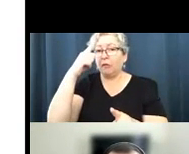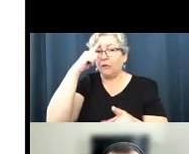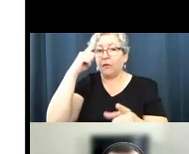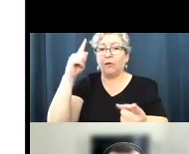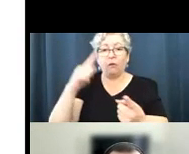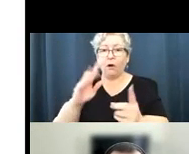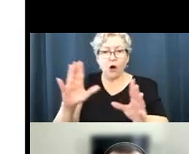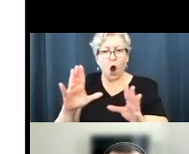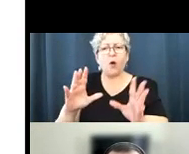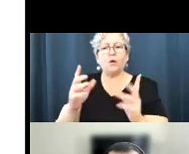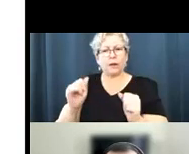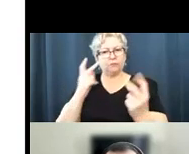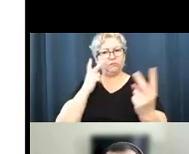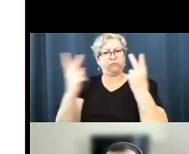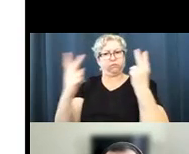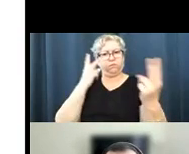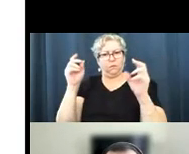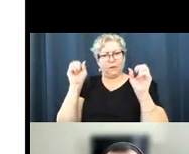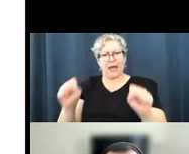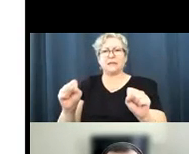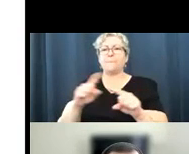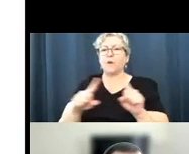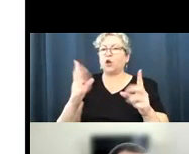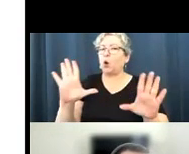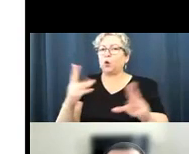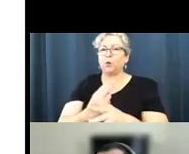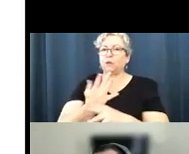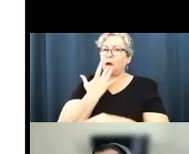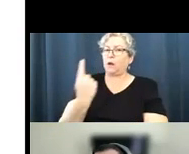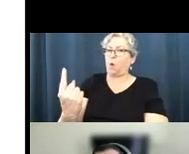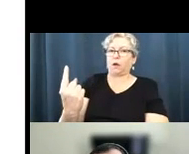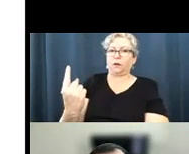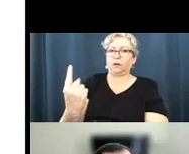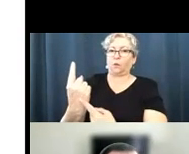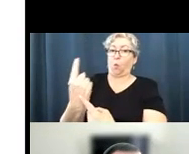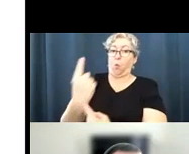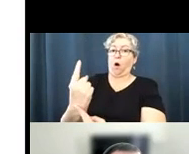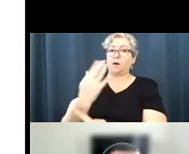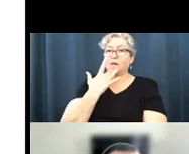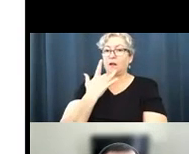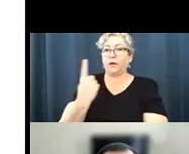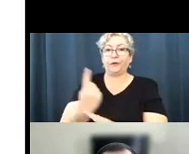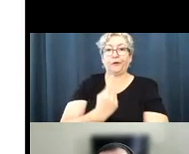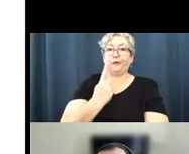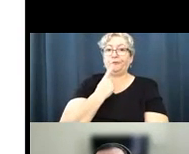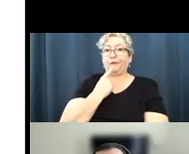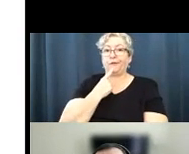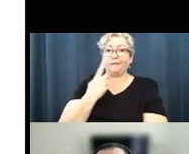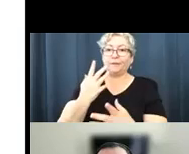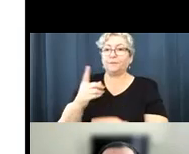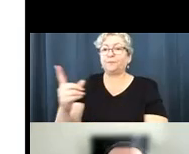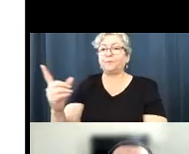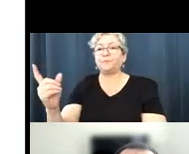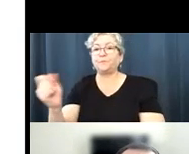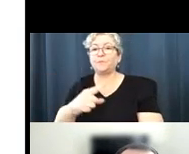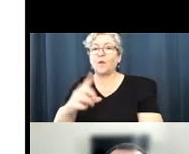pueden usar colores. A mí me gustan las cosas que estén bien visuales, pero no use solamente el color, solamente use el color